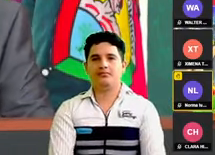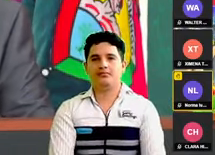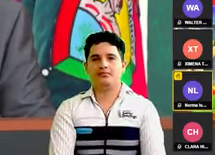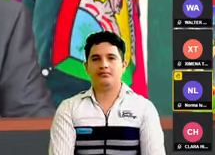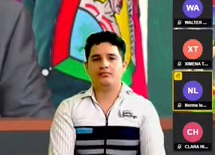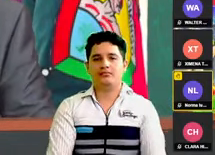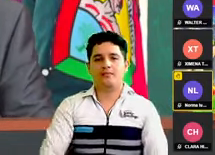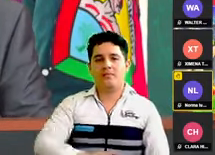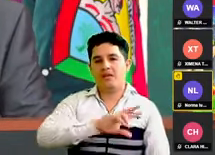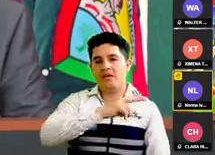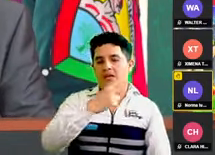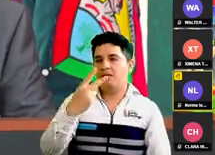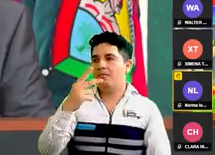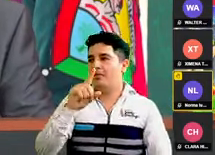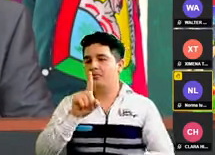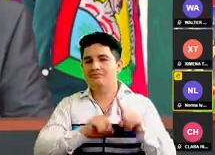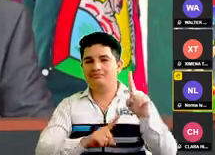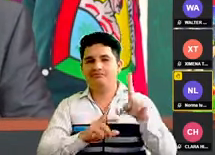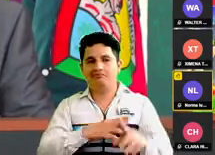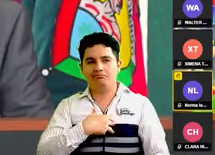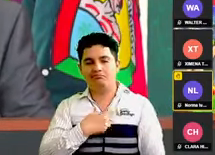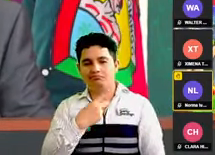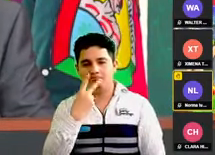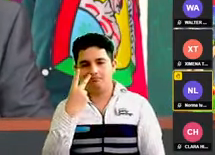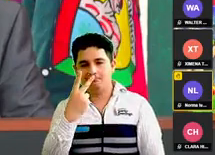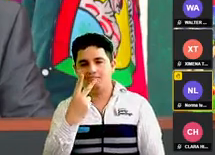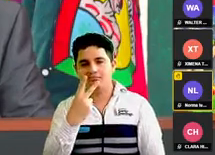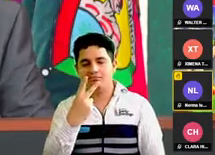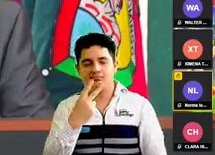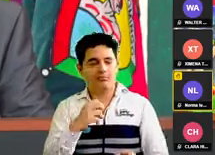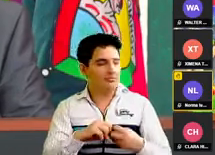aunque a veces algunos son egoístas, algunos son